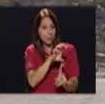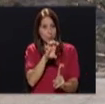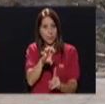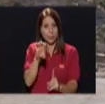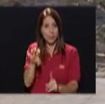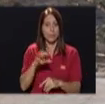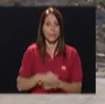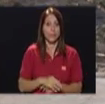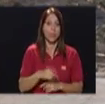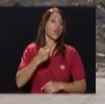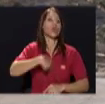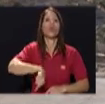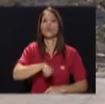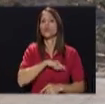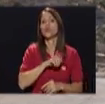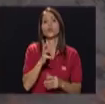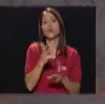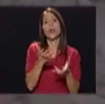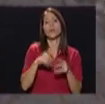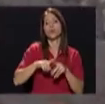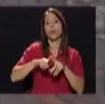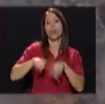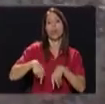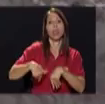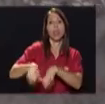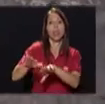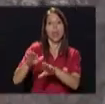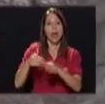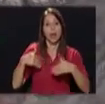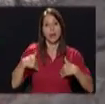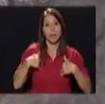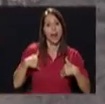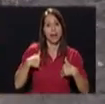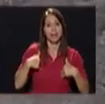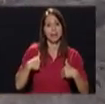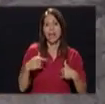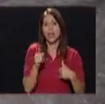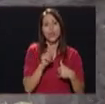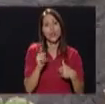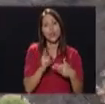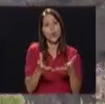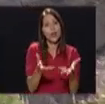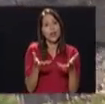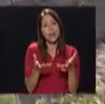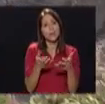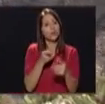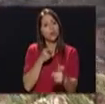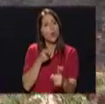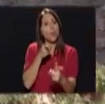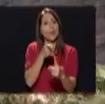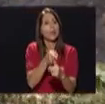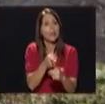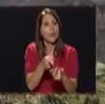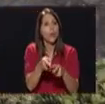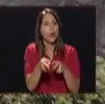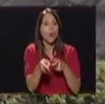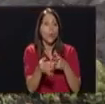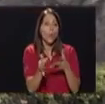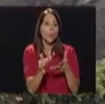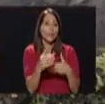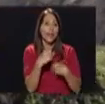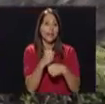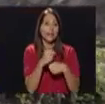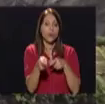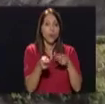acuerdo a sus características, ¿verdad?, y de acuerdo a lo que se busca, ¿verdad? Lo que buscamos no es ni remover animales, ni hacer